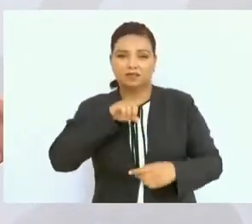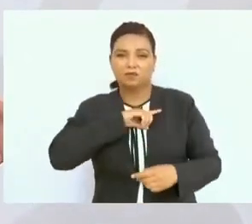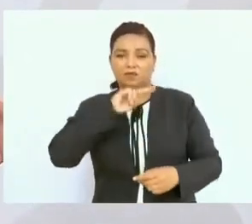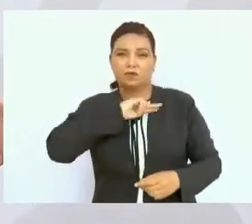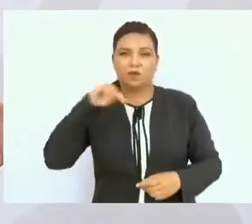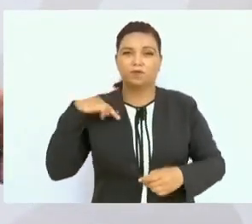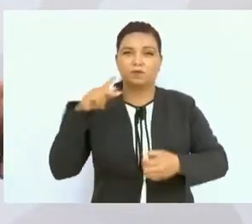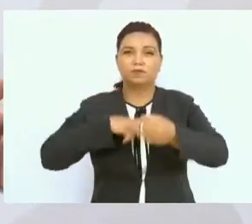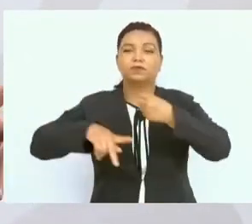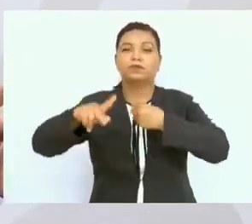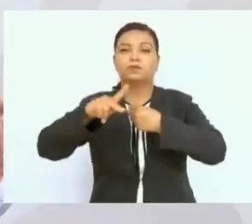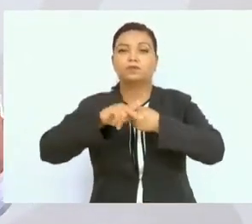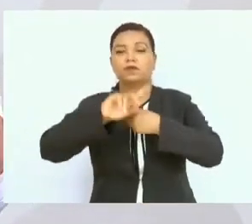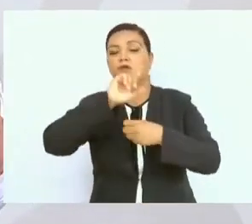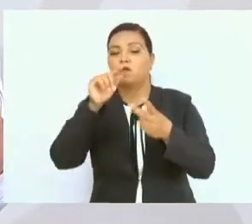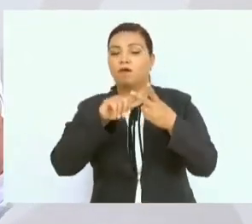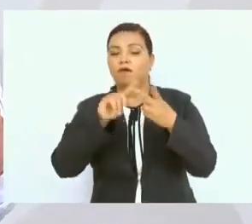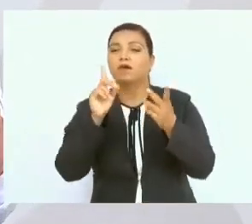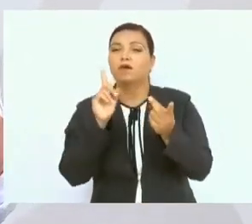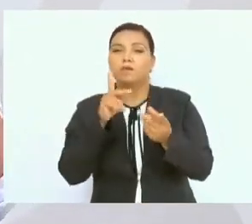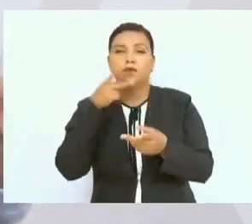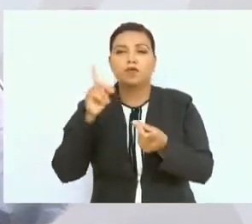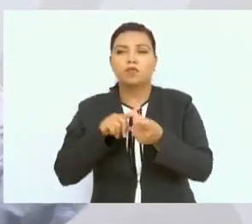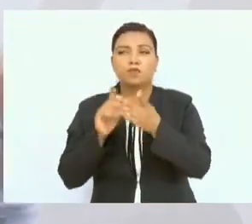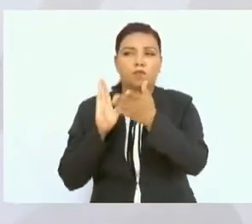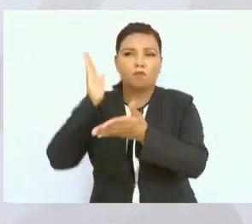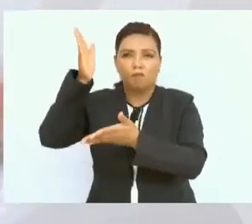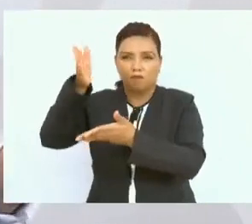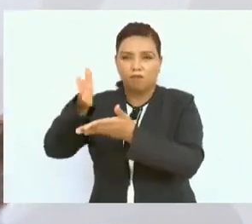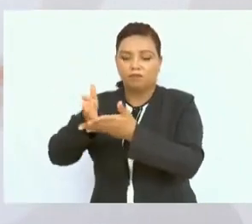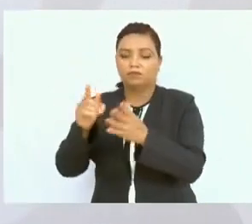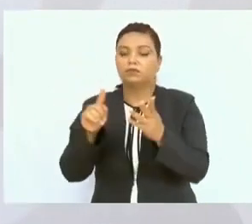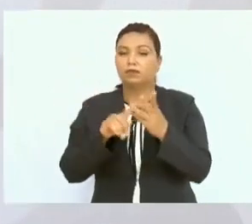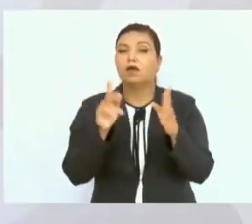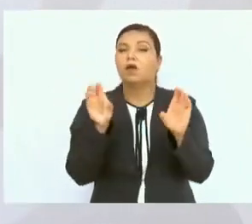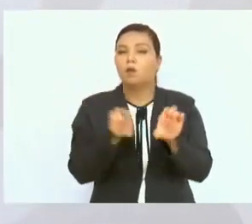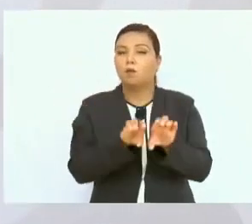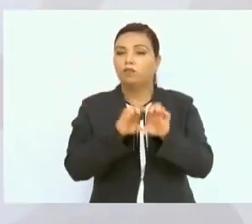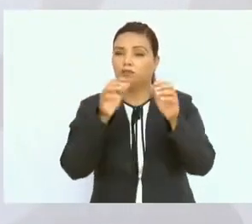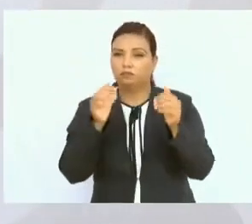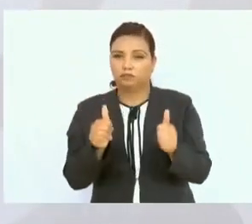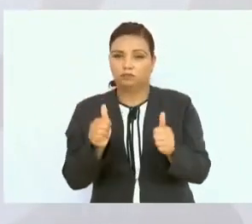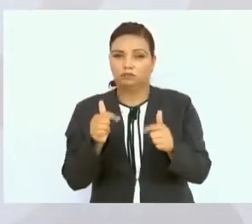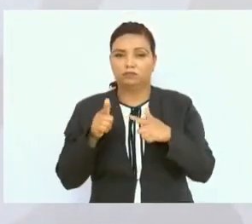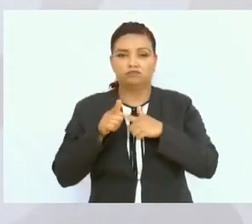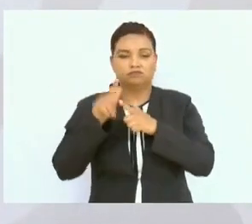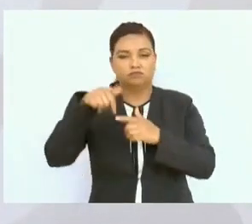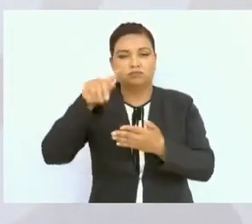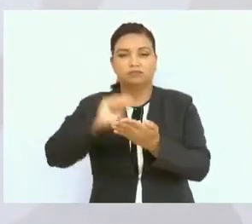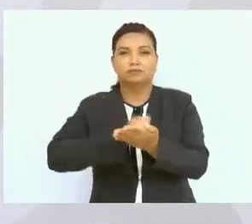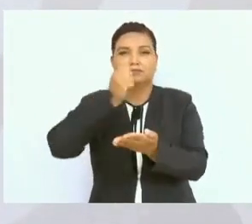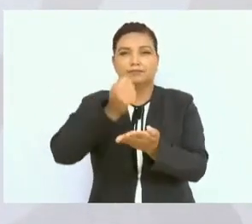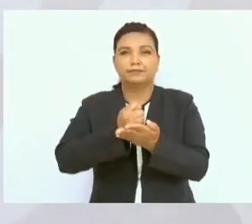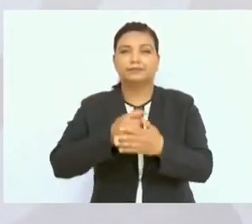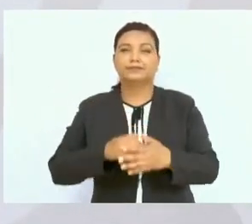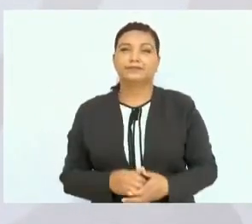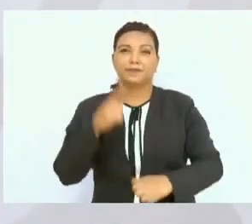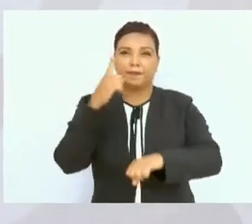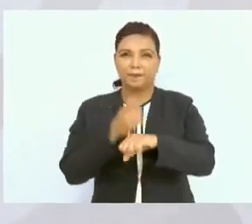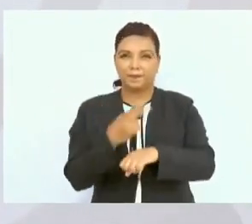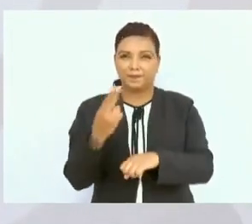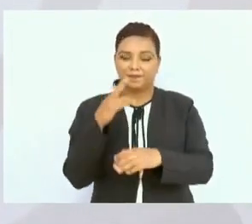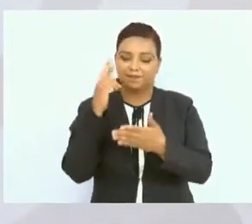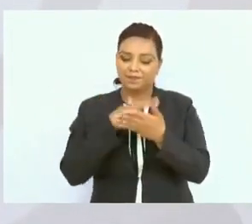nuestro país? ¿A dónde vamos? ¿A dónde lo estamos dirigiendo? ¿Y cómo vamos aquí en Tamaulipas? Lo primero que hay